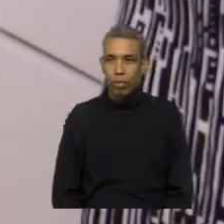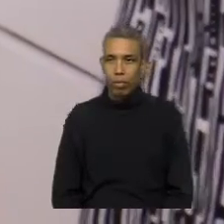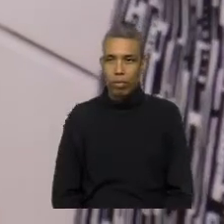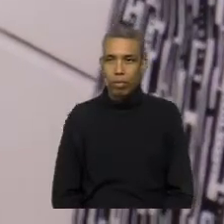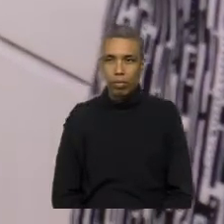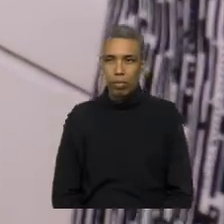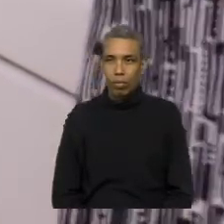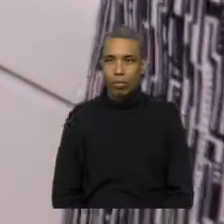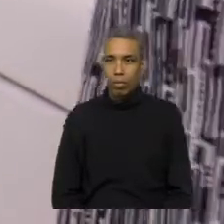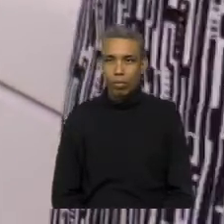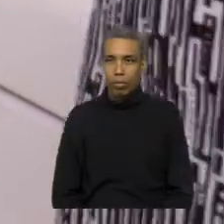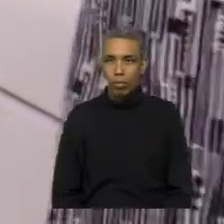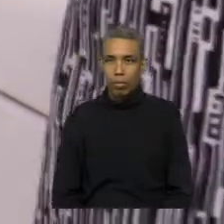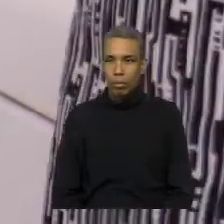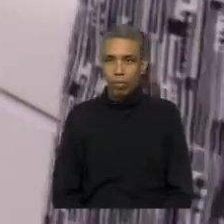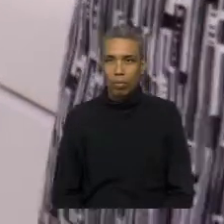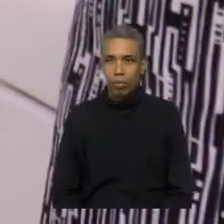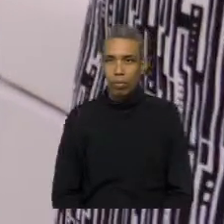tomando.